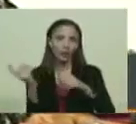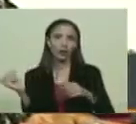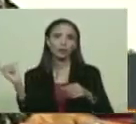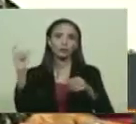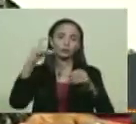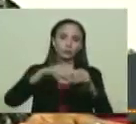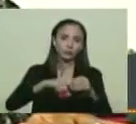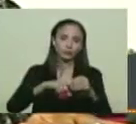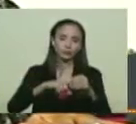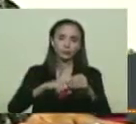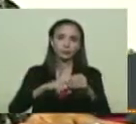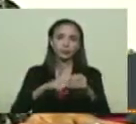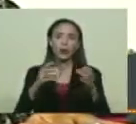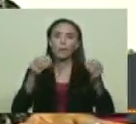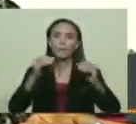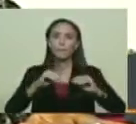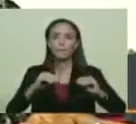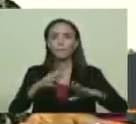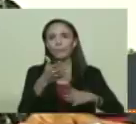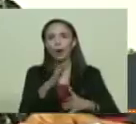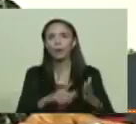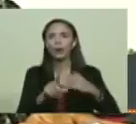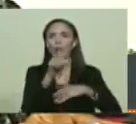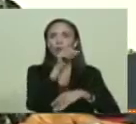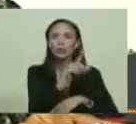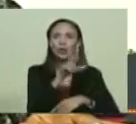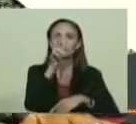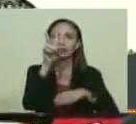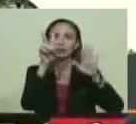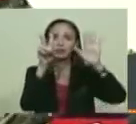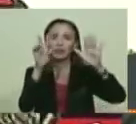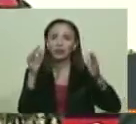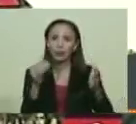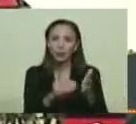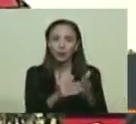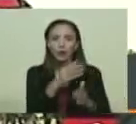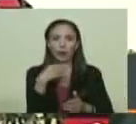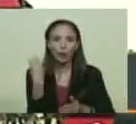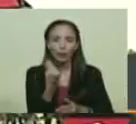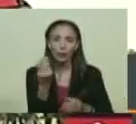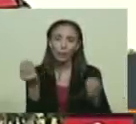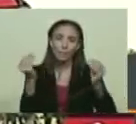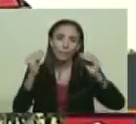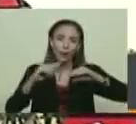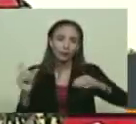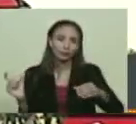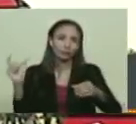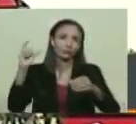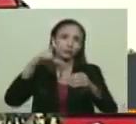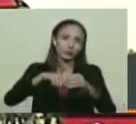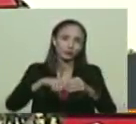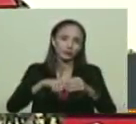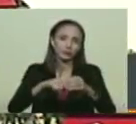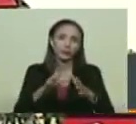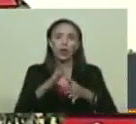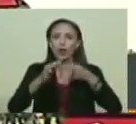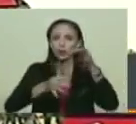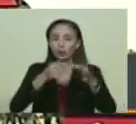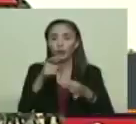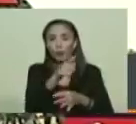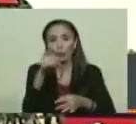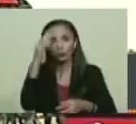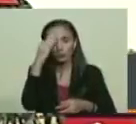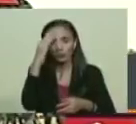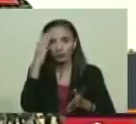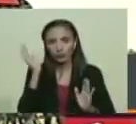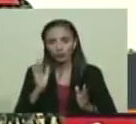incorporamos más de 17.000 jóvenes más. Quiere decir, tomen nota en